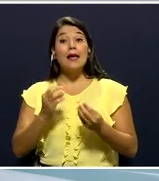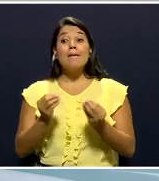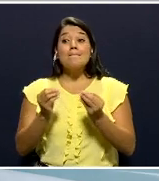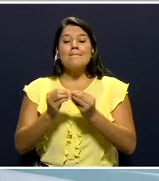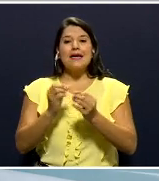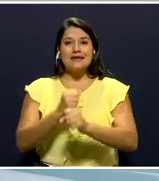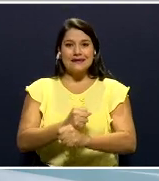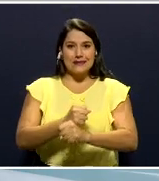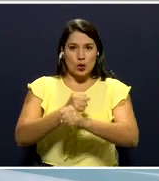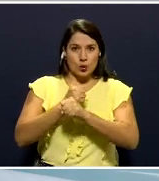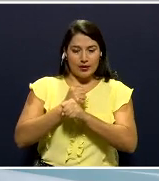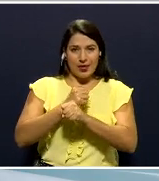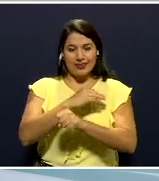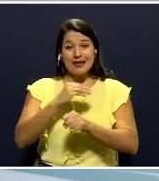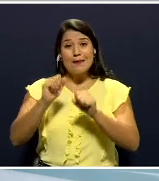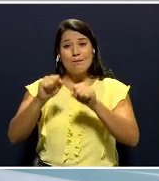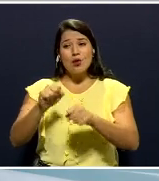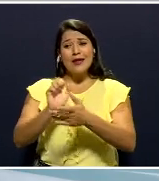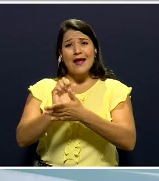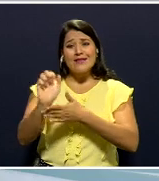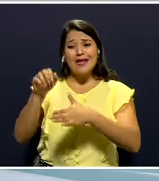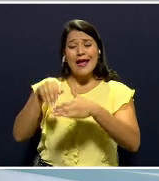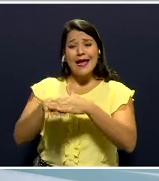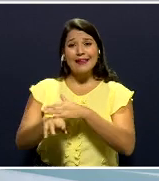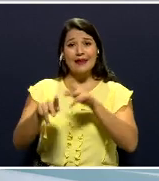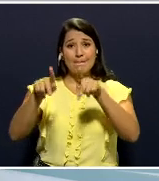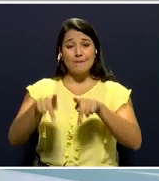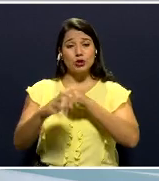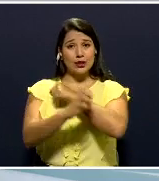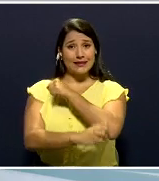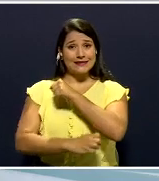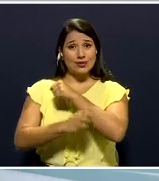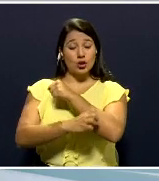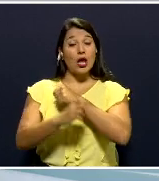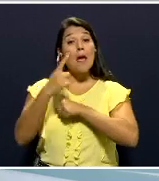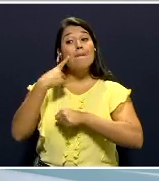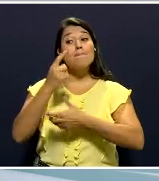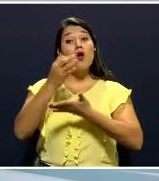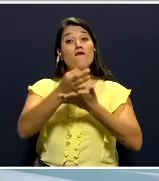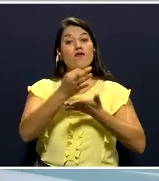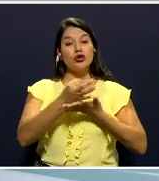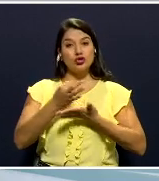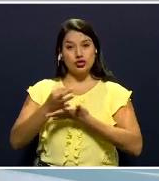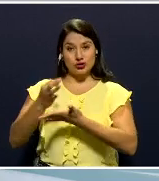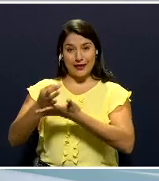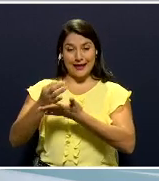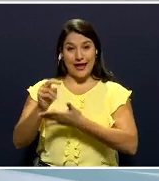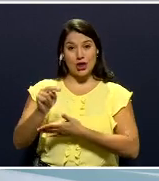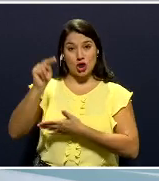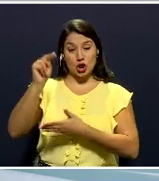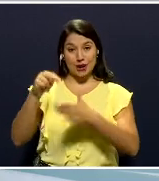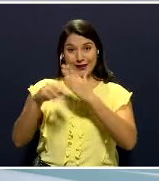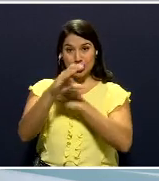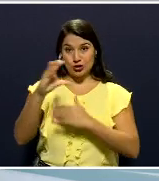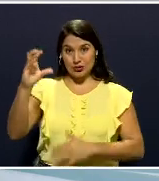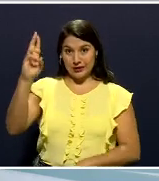seguridad y evitar el ingreso de extranjeros por los puntos ciegos de la frontera norte del